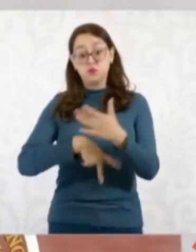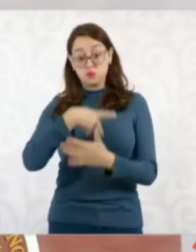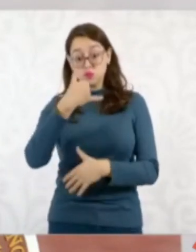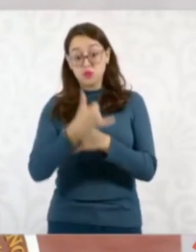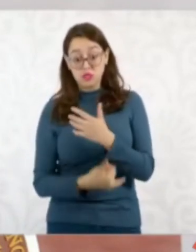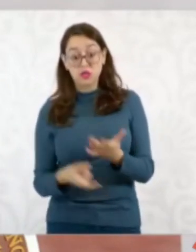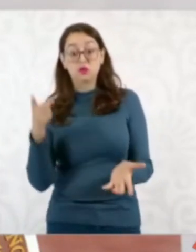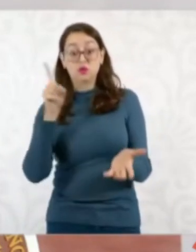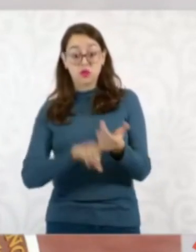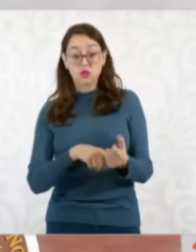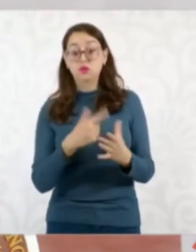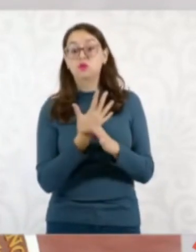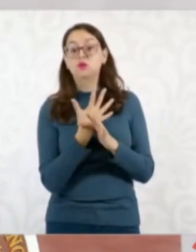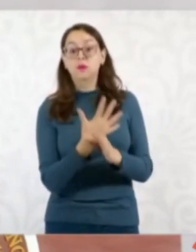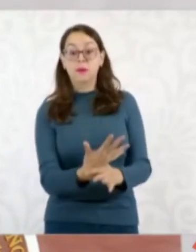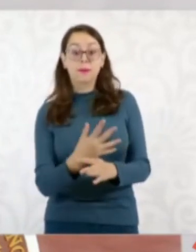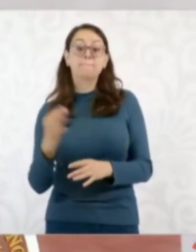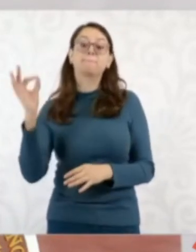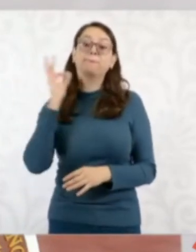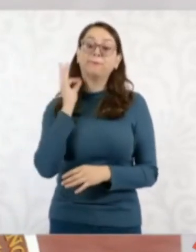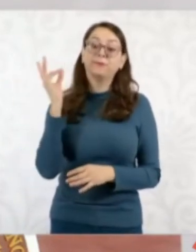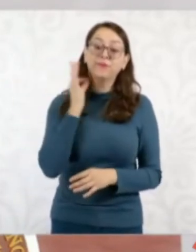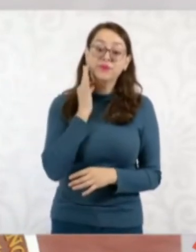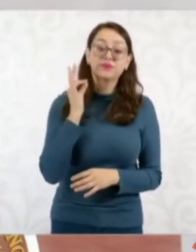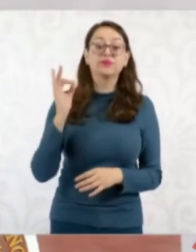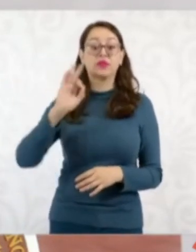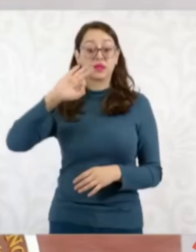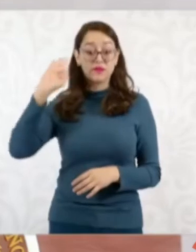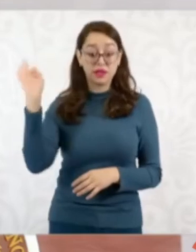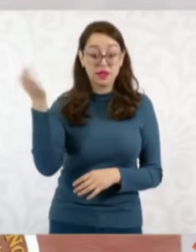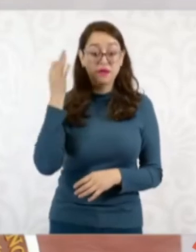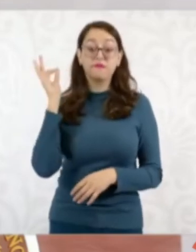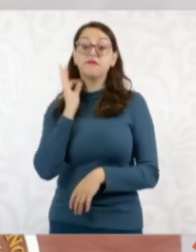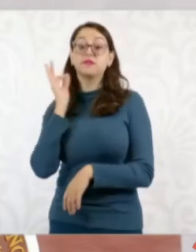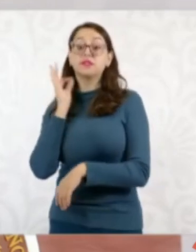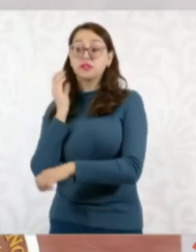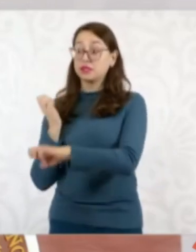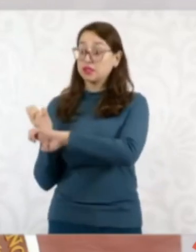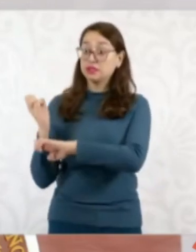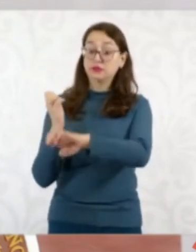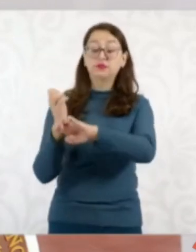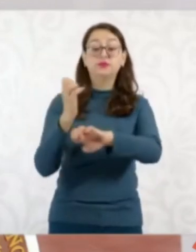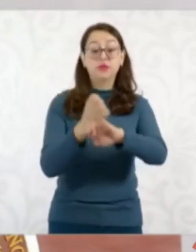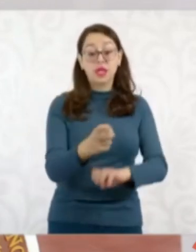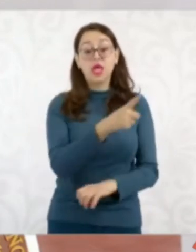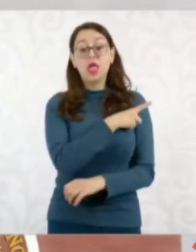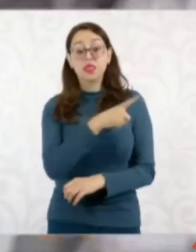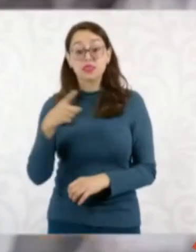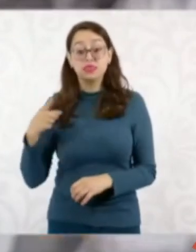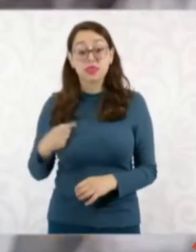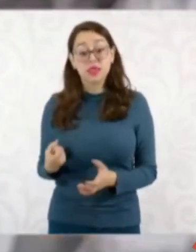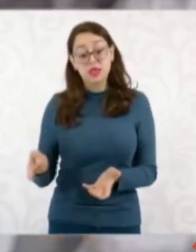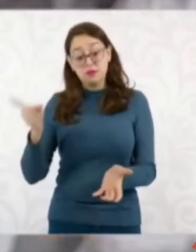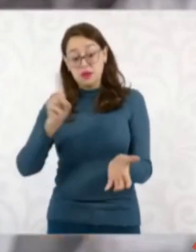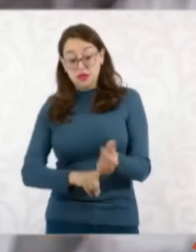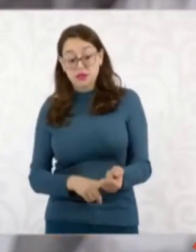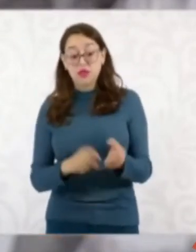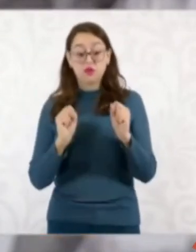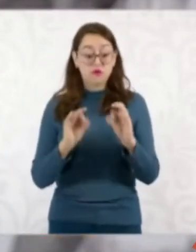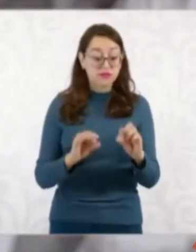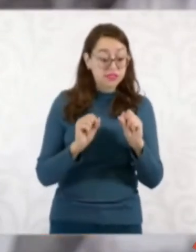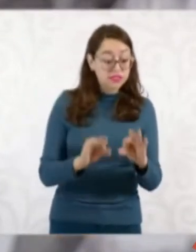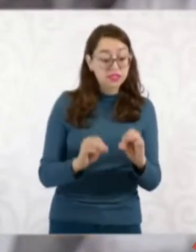la Fiscalía General de la República y las fiscalías o procuradurías locales deberán contar con unidades o